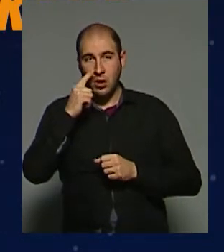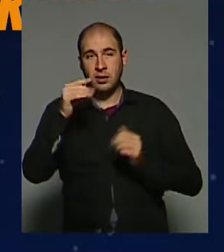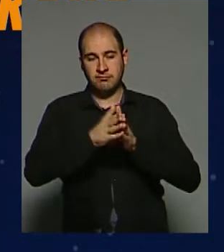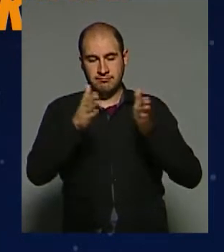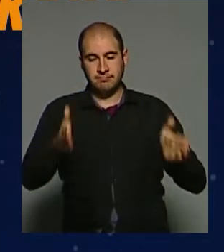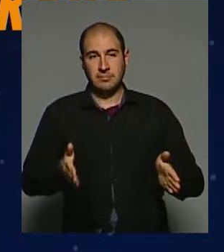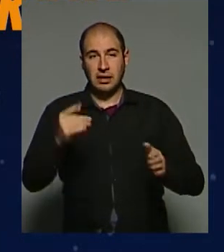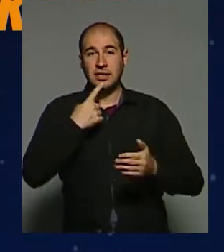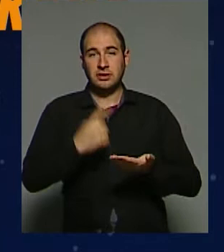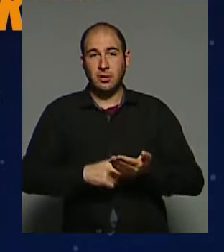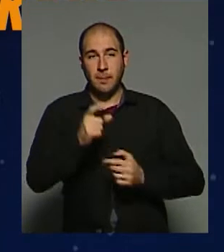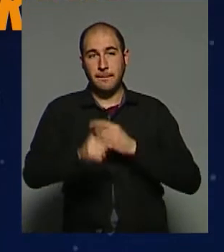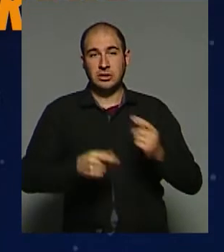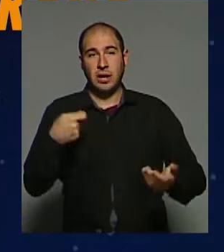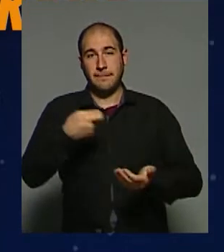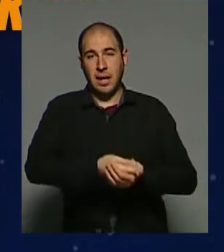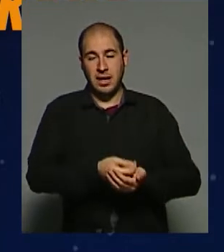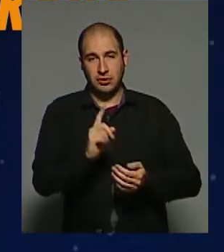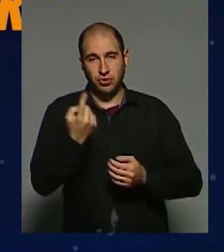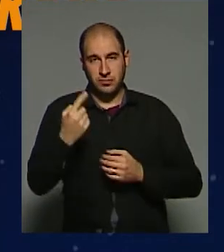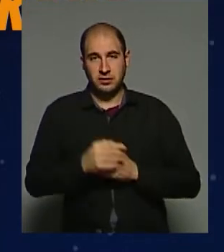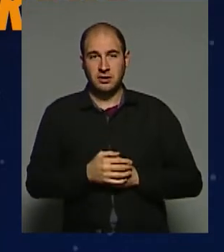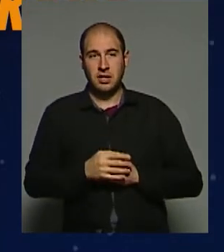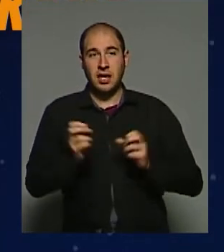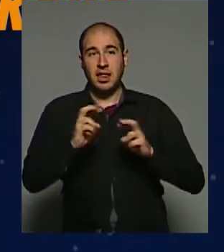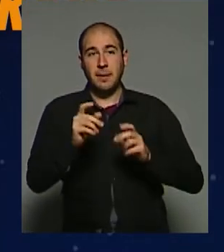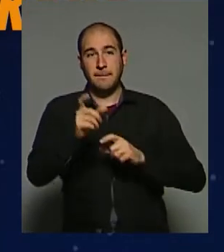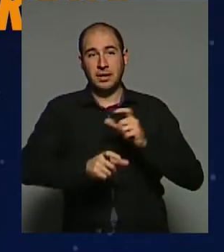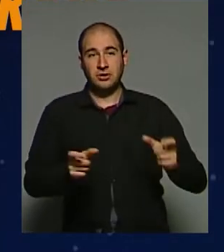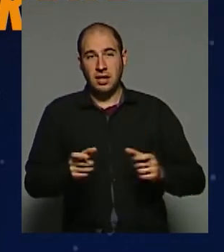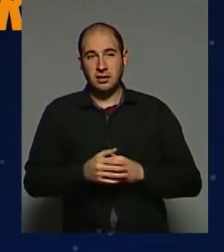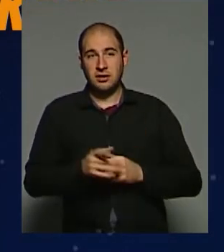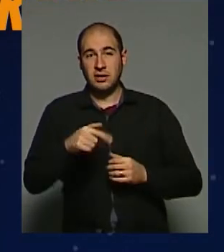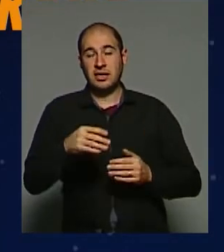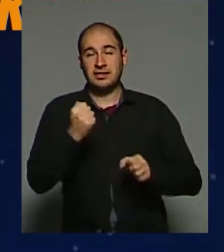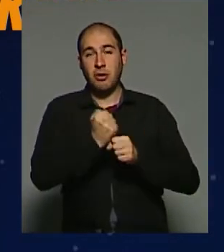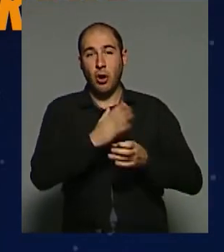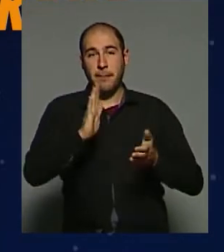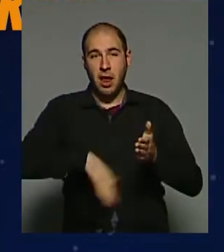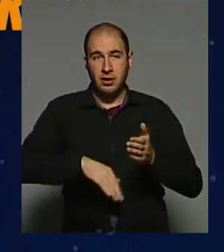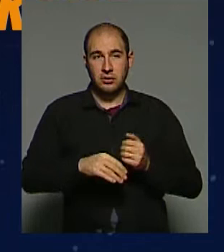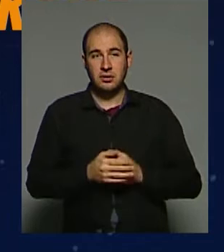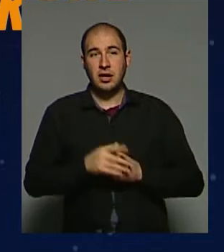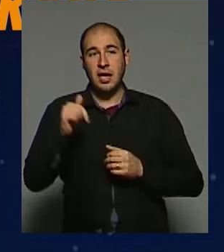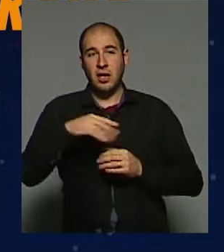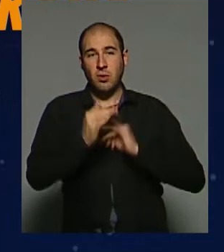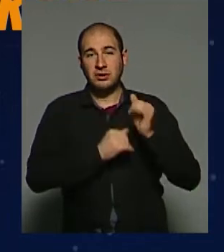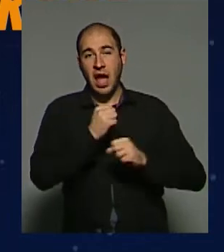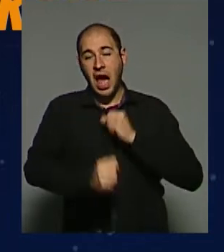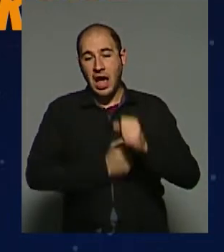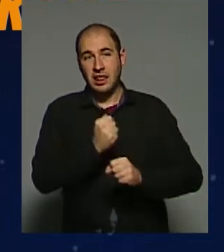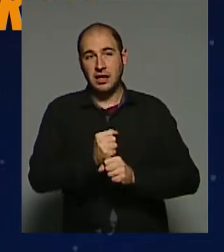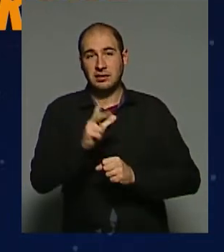los plazos determinados para aquellos aportantes autónomos. Y en cuanto a aquellos, uh-huh, que están en relación de dependencia, se habla de un plazo